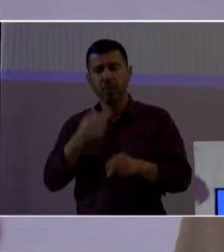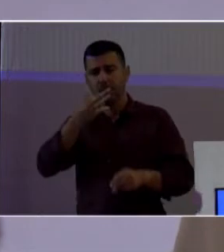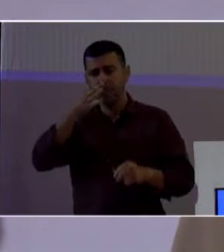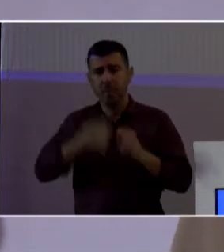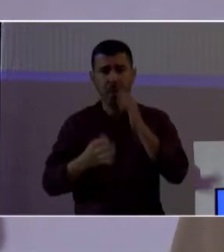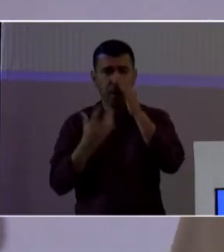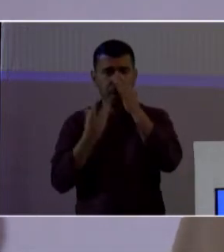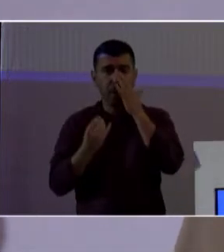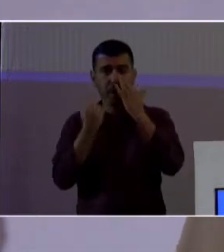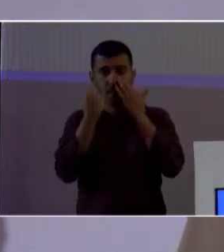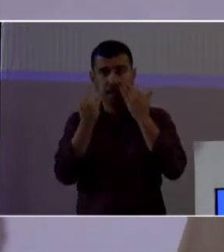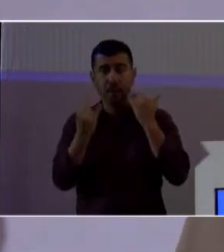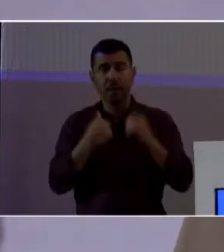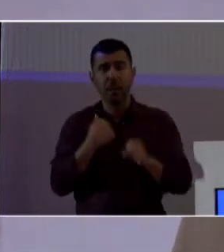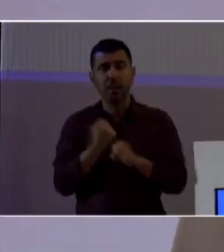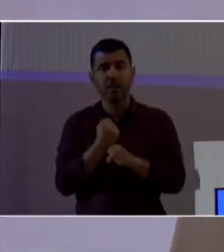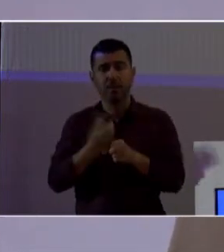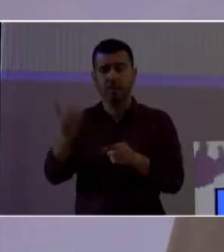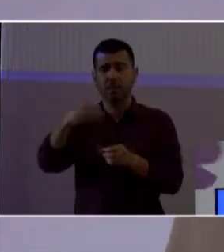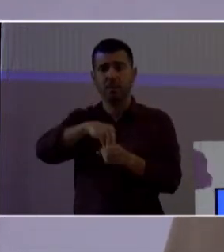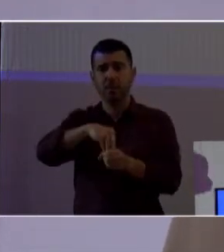proceso. ¿Eso qué quiere decir?